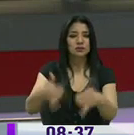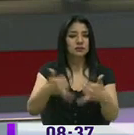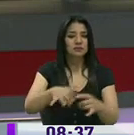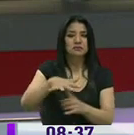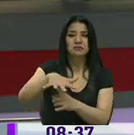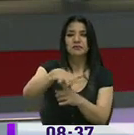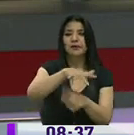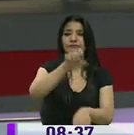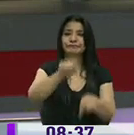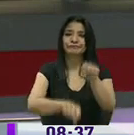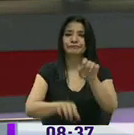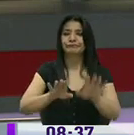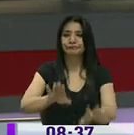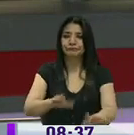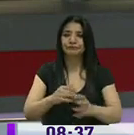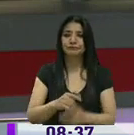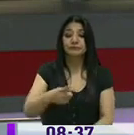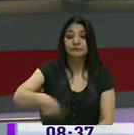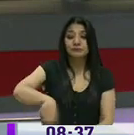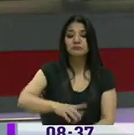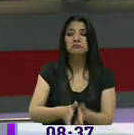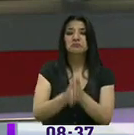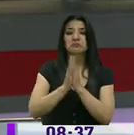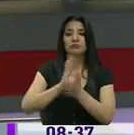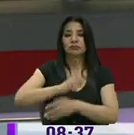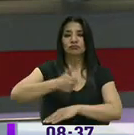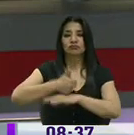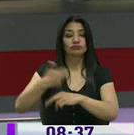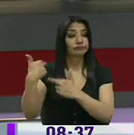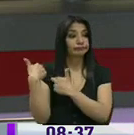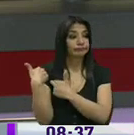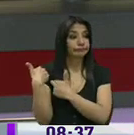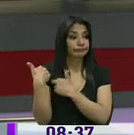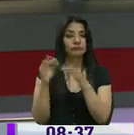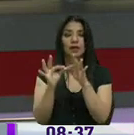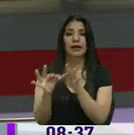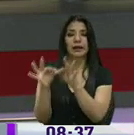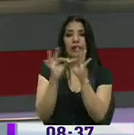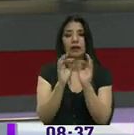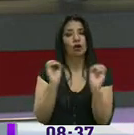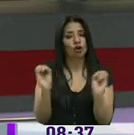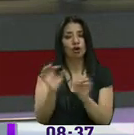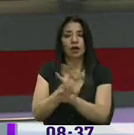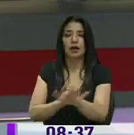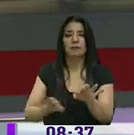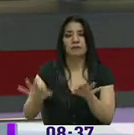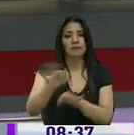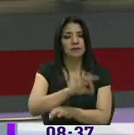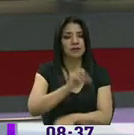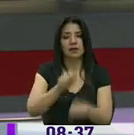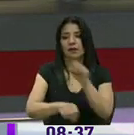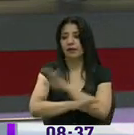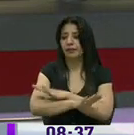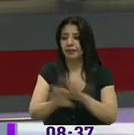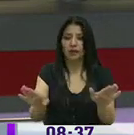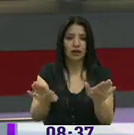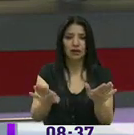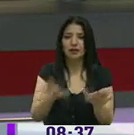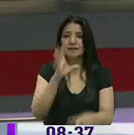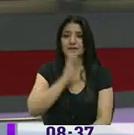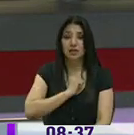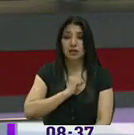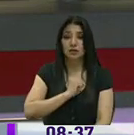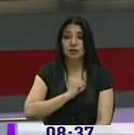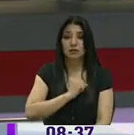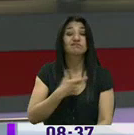parque del sector ellos solicitan a las autoridades competentes su reparación o su reemplazo porque en efecto están en muy malas condiciones y por